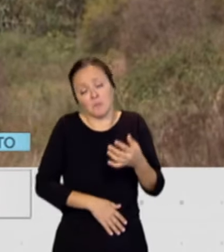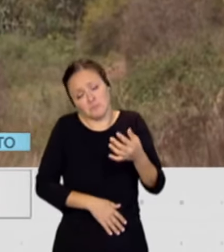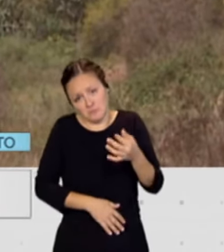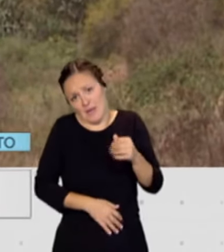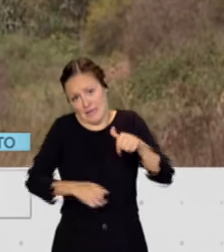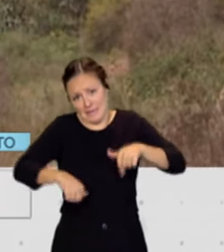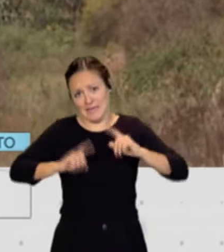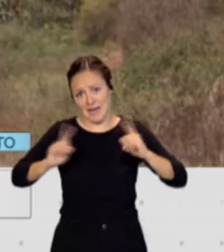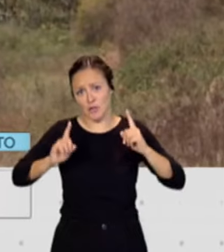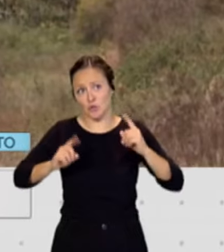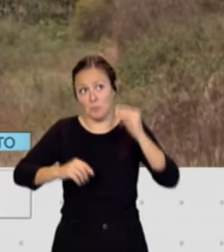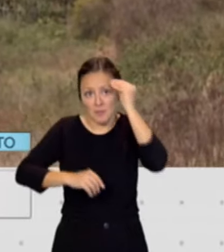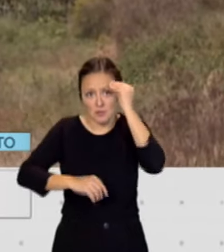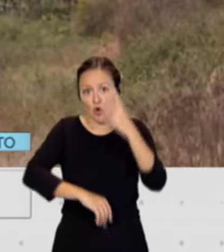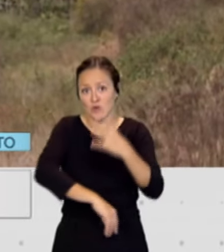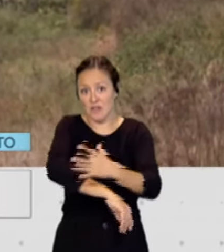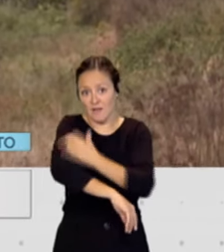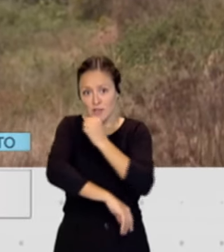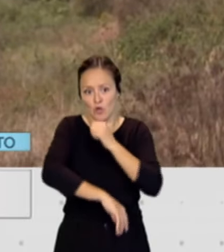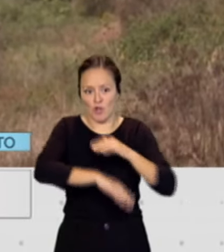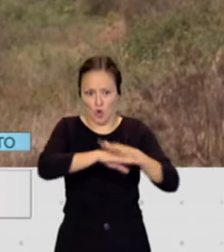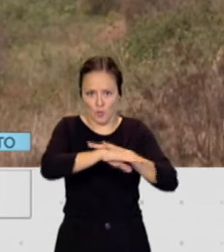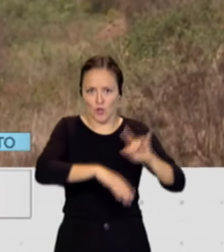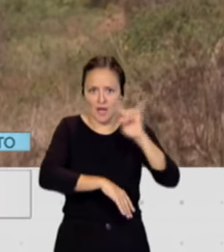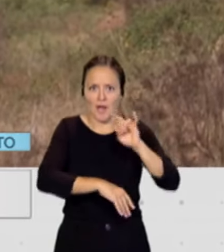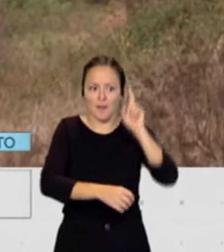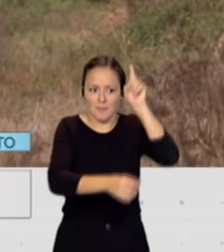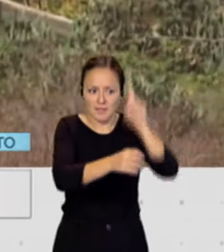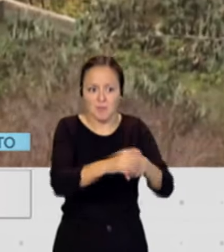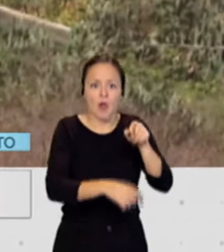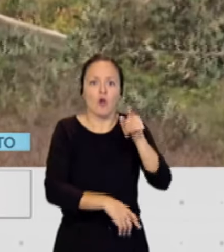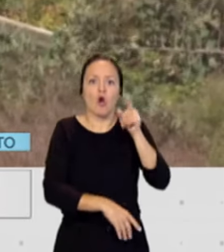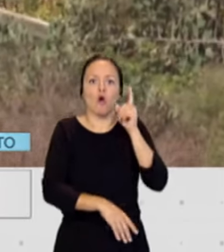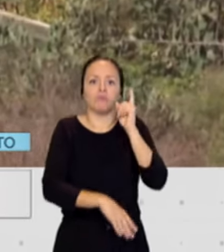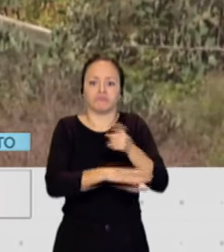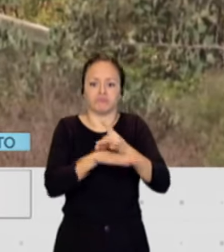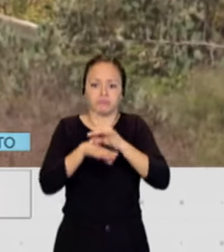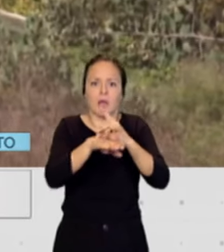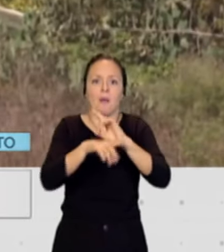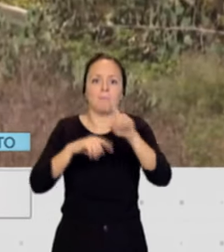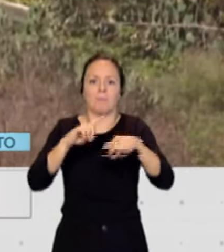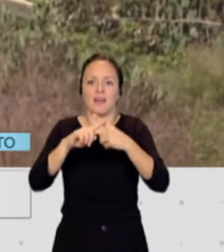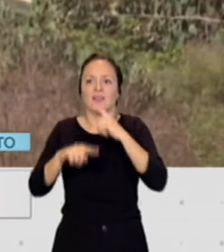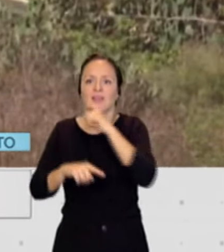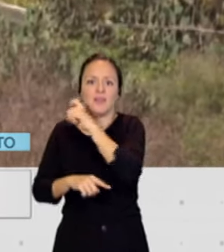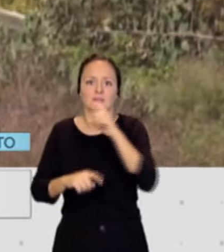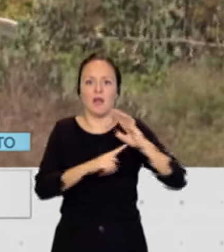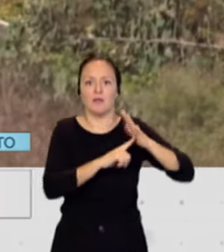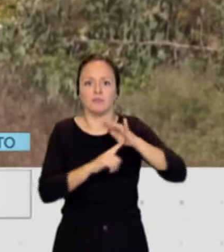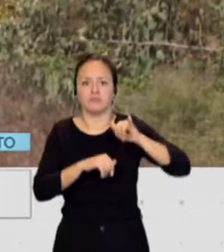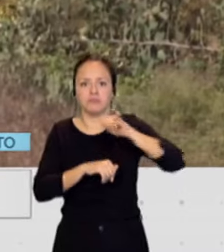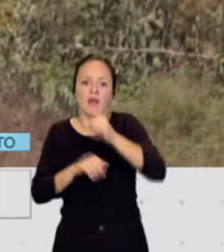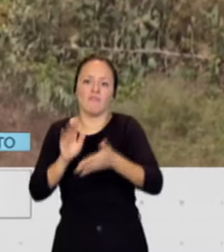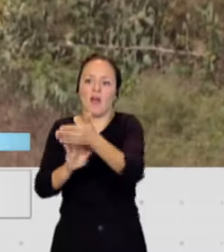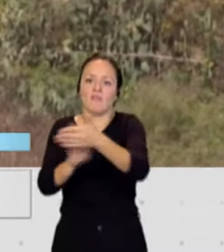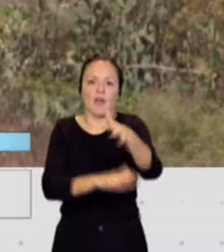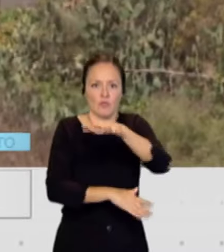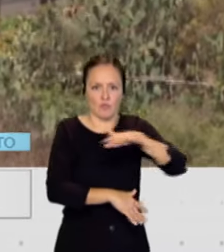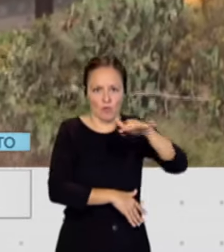Cabildo entiendo de Canarias y es el que va dando las órdenes Y dónde tiene que trabajar cada Med ya por último Damaso